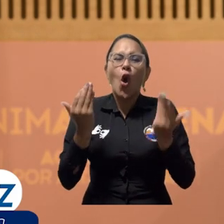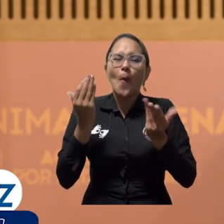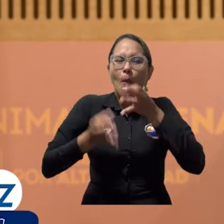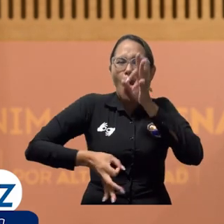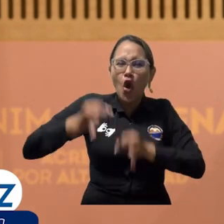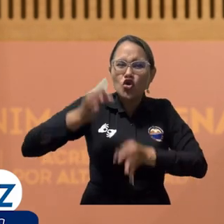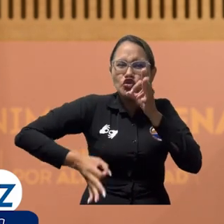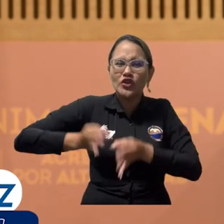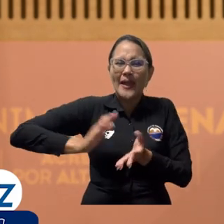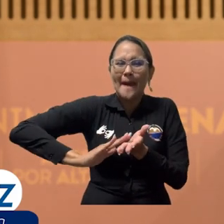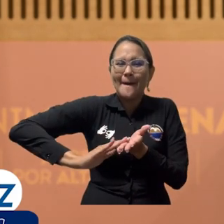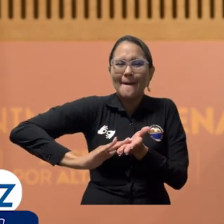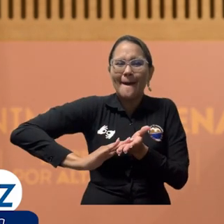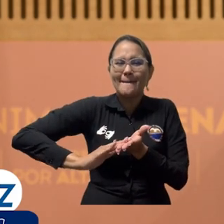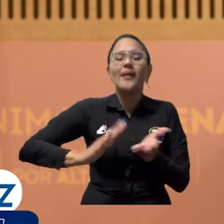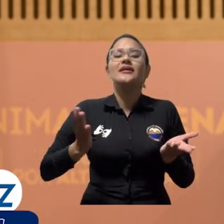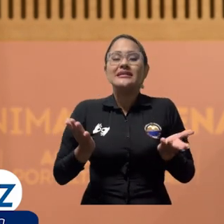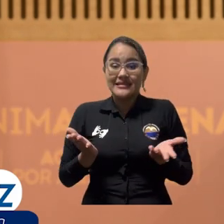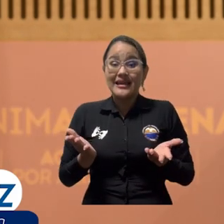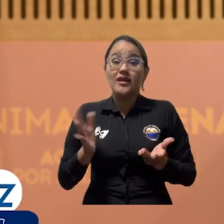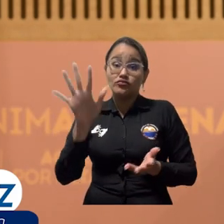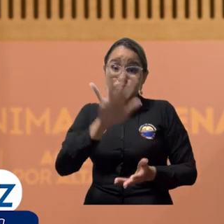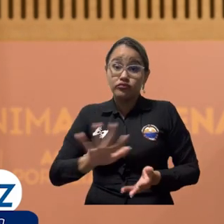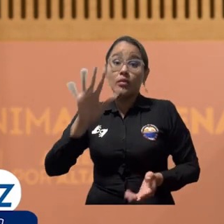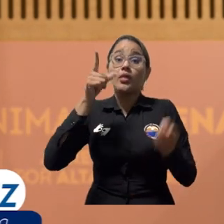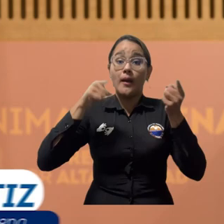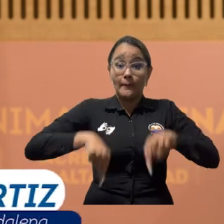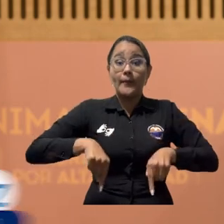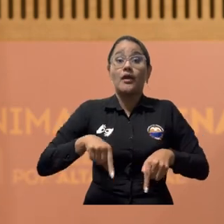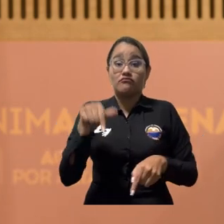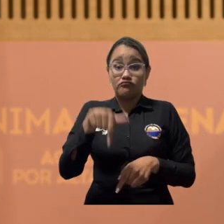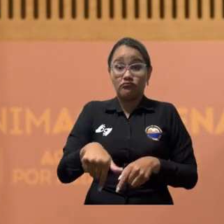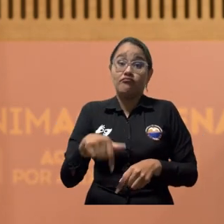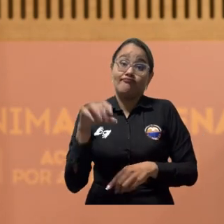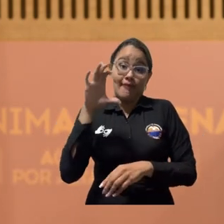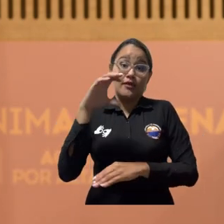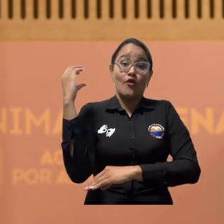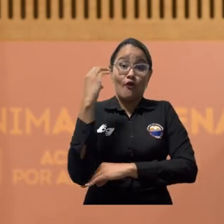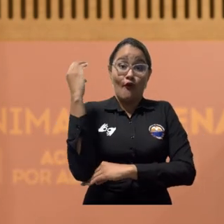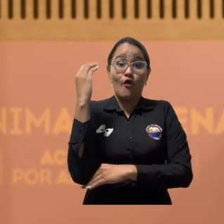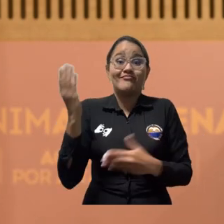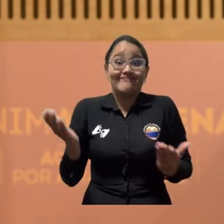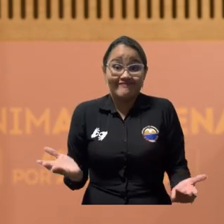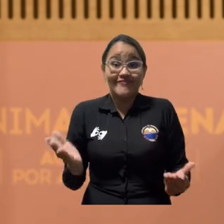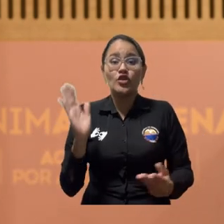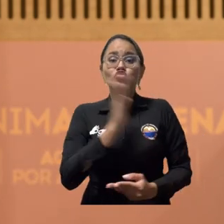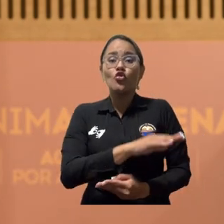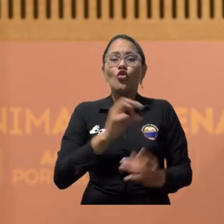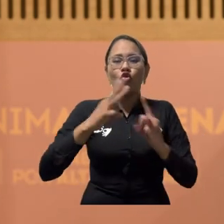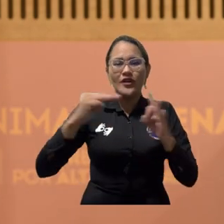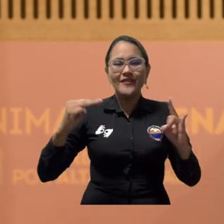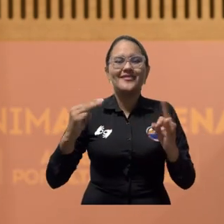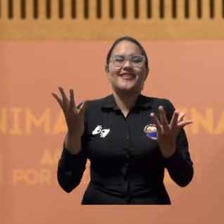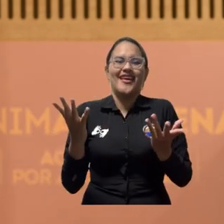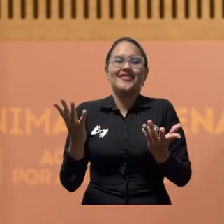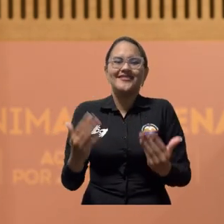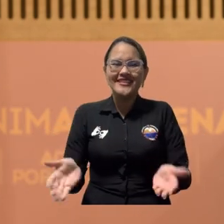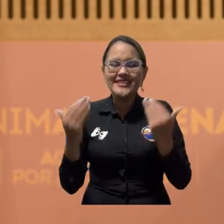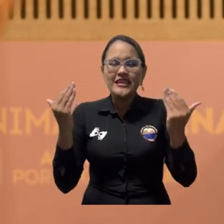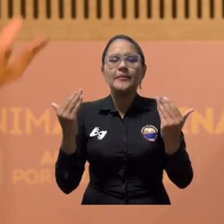restaurativa para la región y para el país, porque la universidad finalmente termina siendo una puerta para la